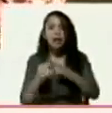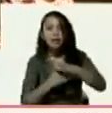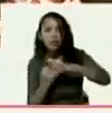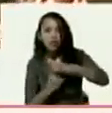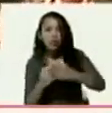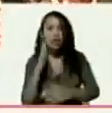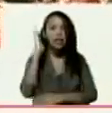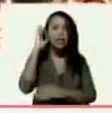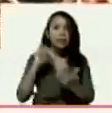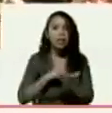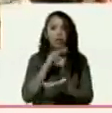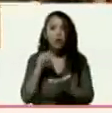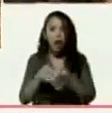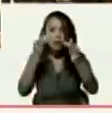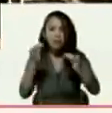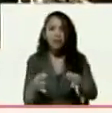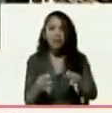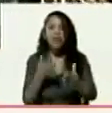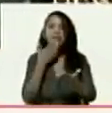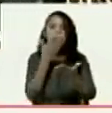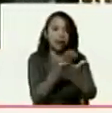Nacional. Gracias.